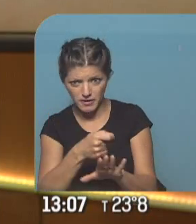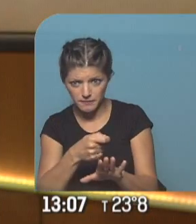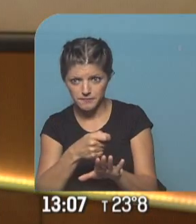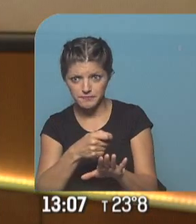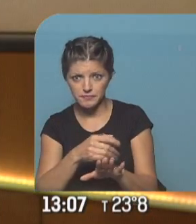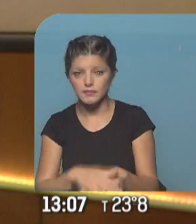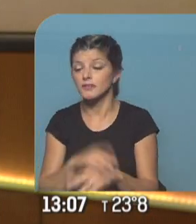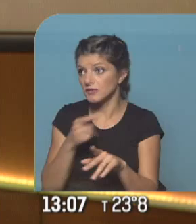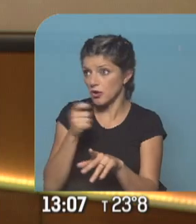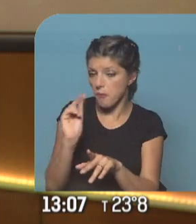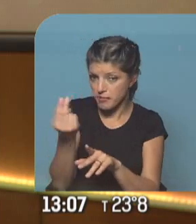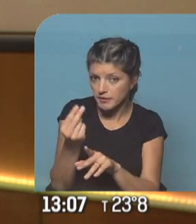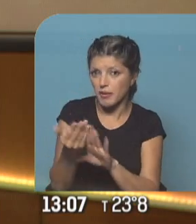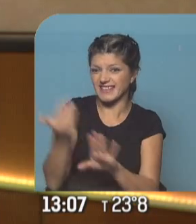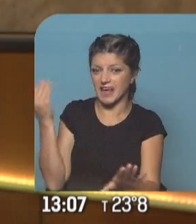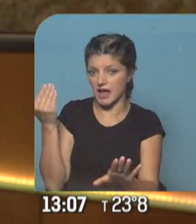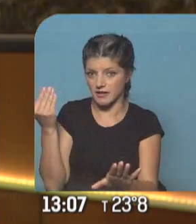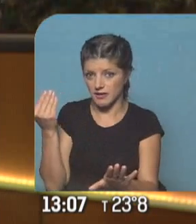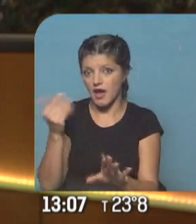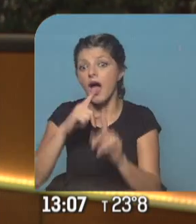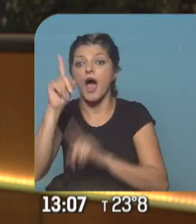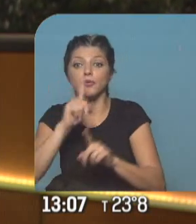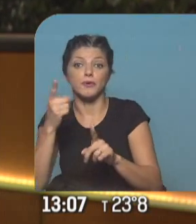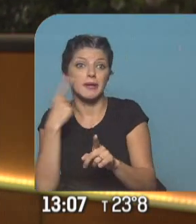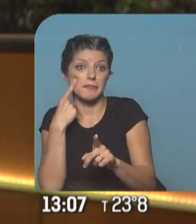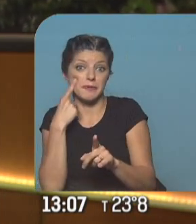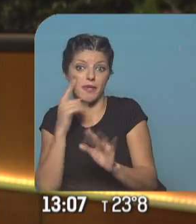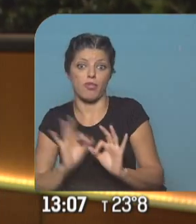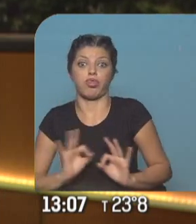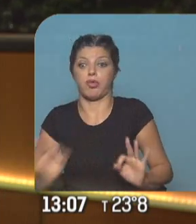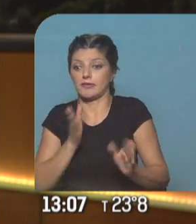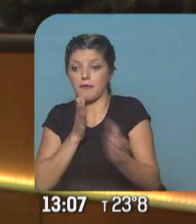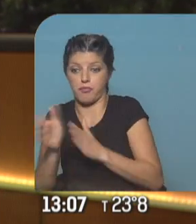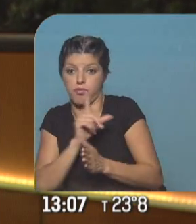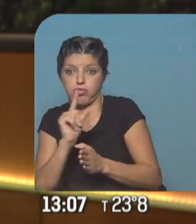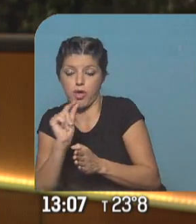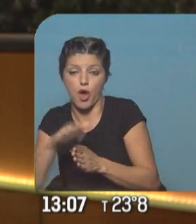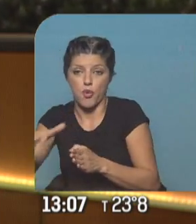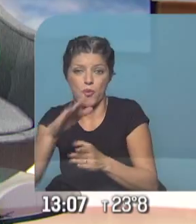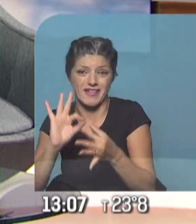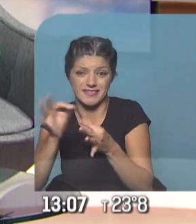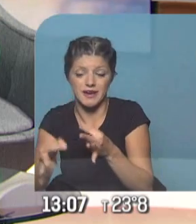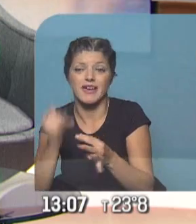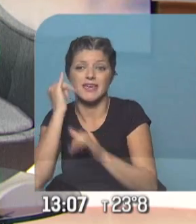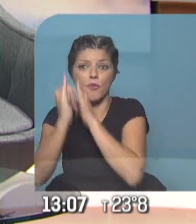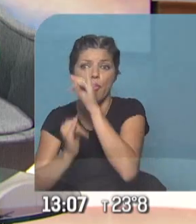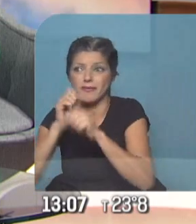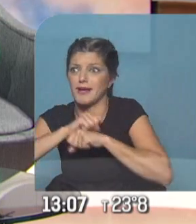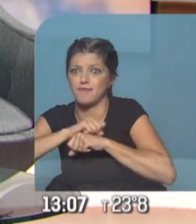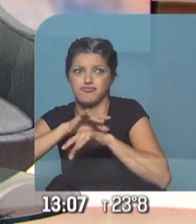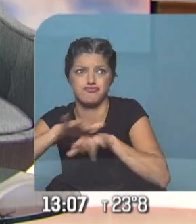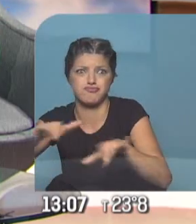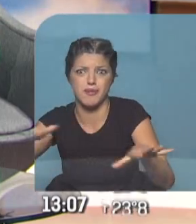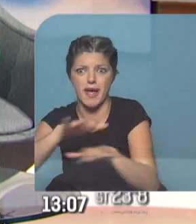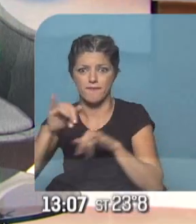Y algunos sobrevivientes logran desplazarse y acercarse a pueblos cercanos y empiezan a contar lo que está